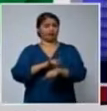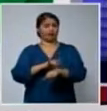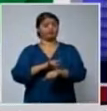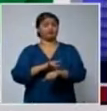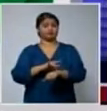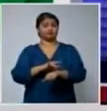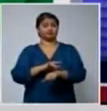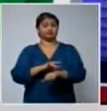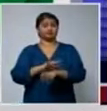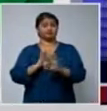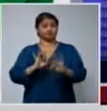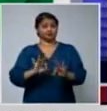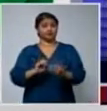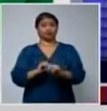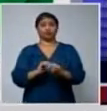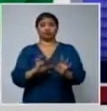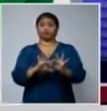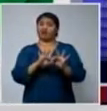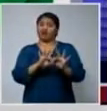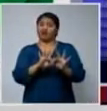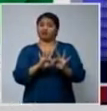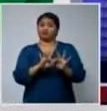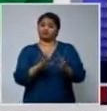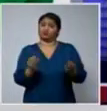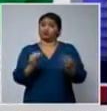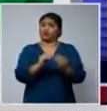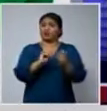tanto vulnerable,